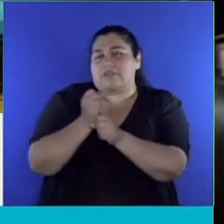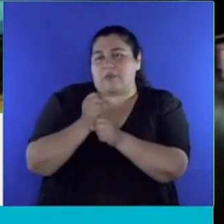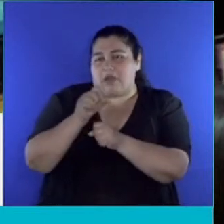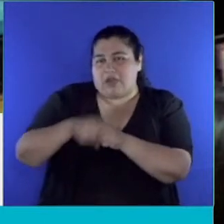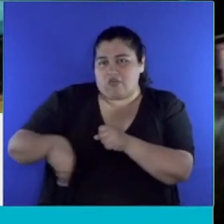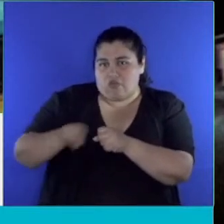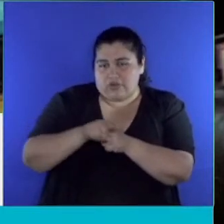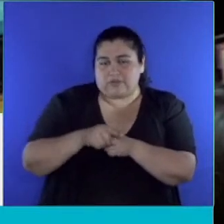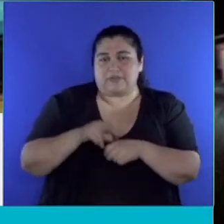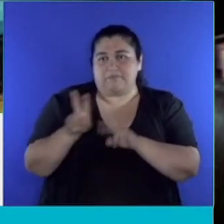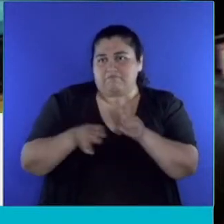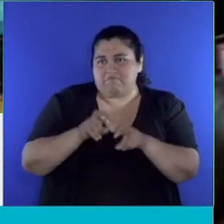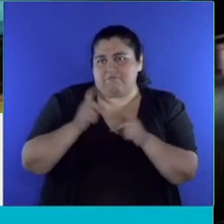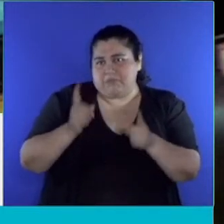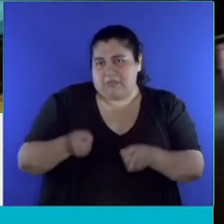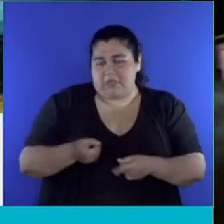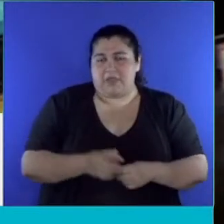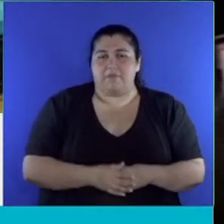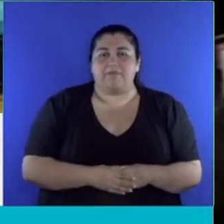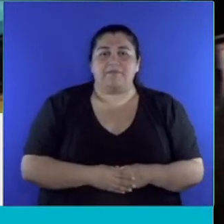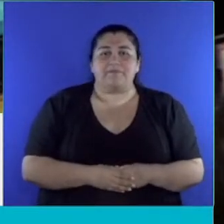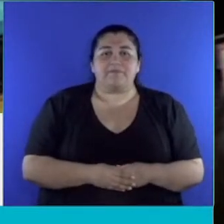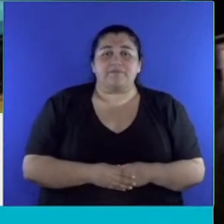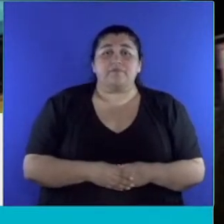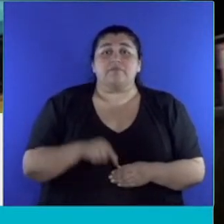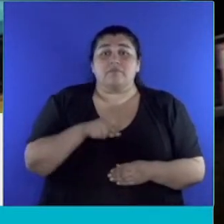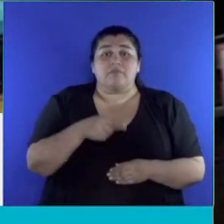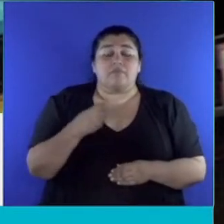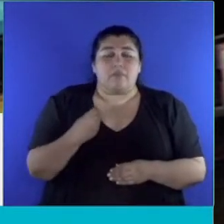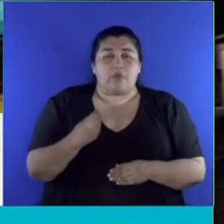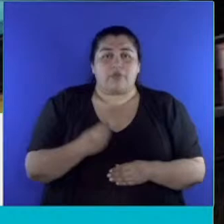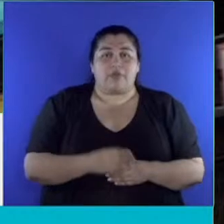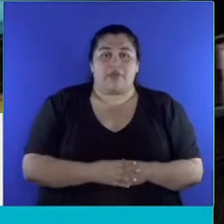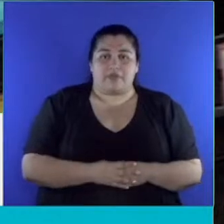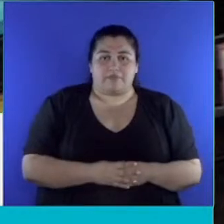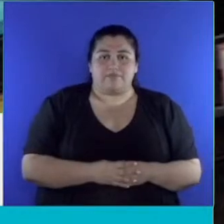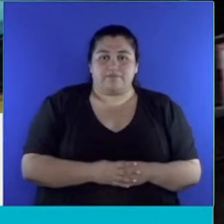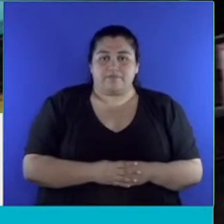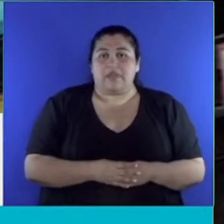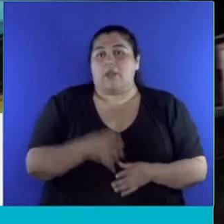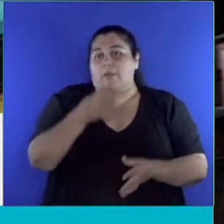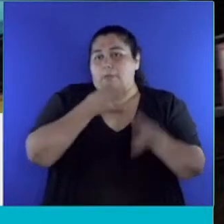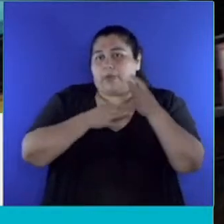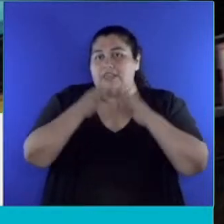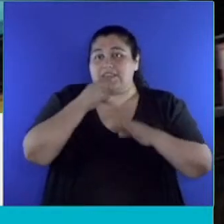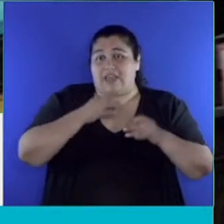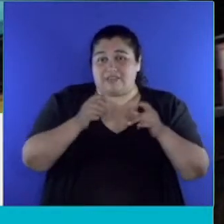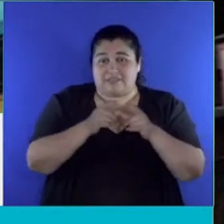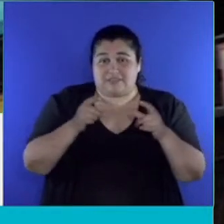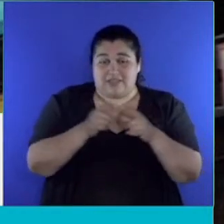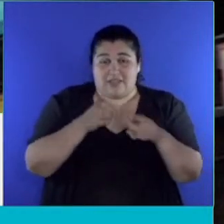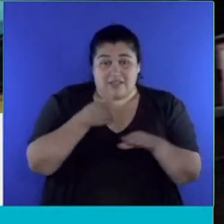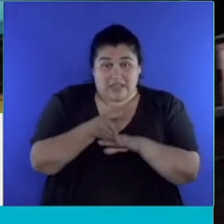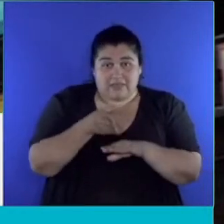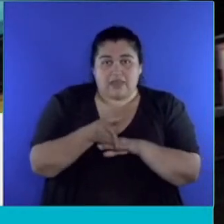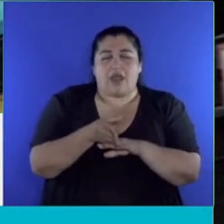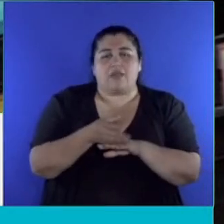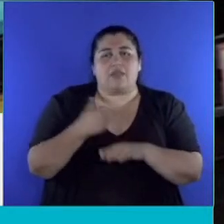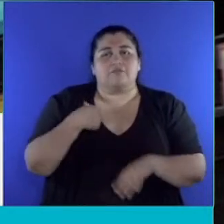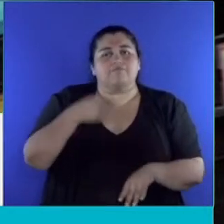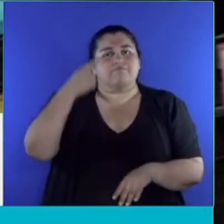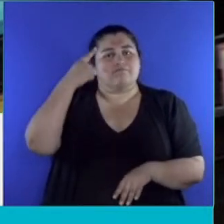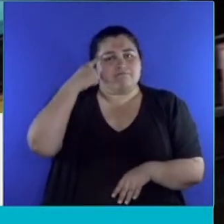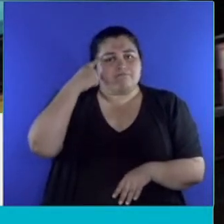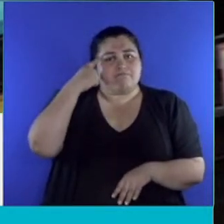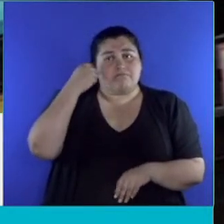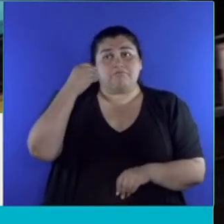trabajadoras, porque va a proyectarse también en función de la venta de entradas. Bueno, entonces acá creo yo